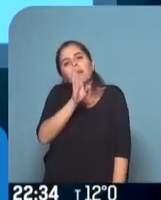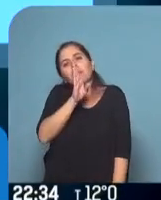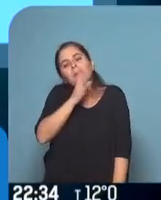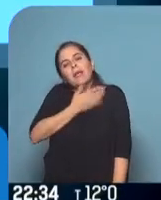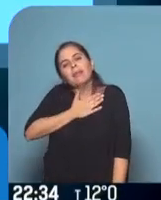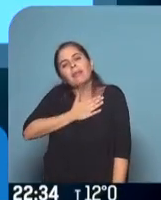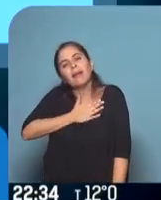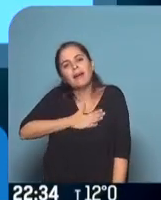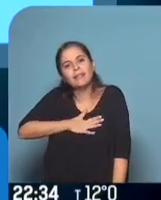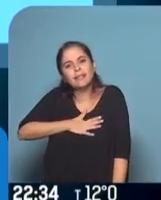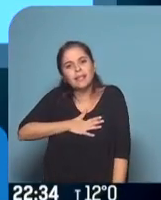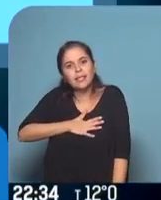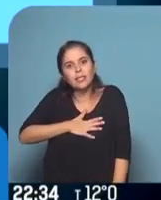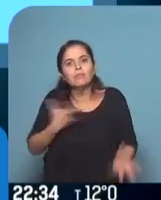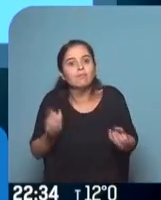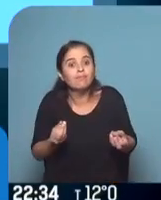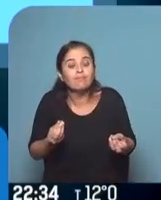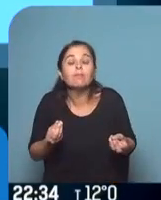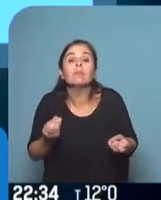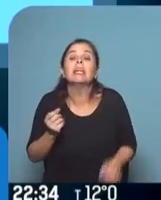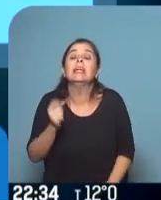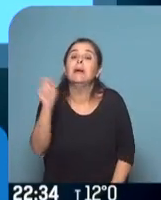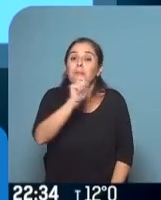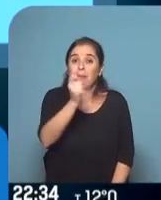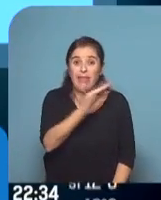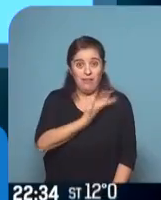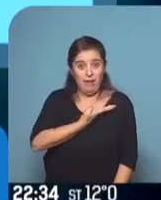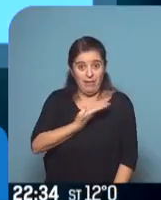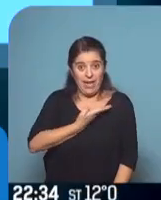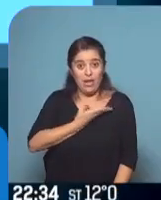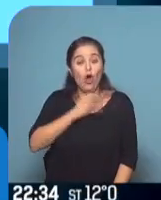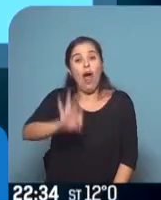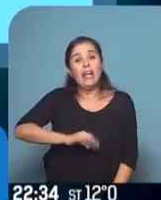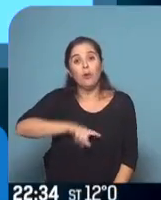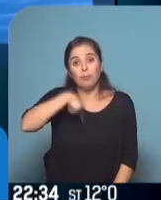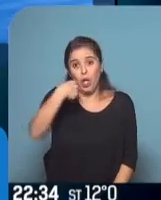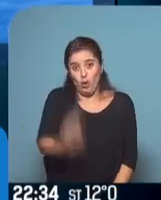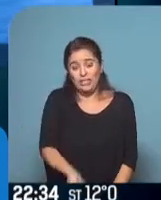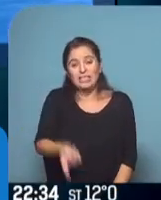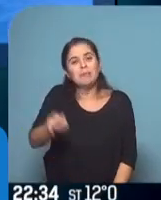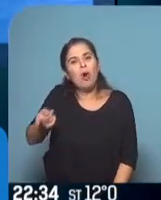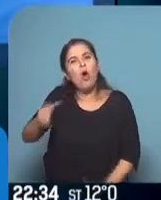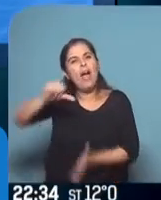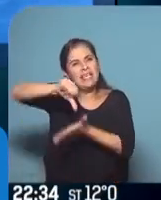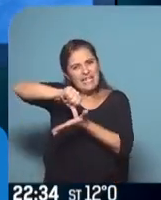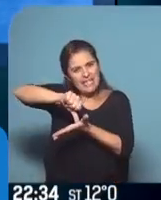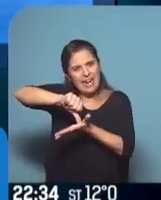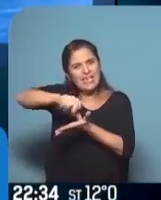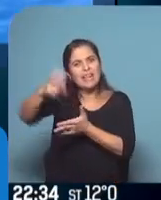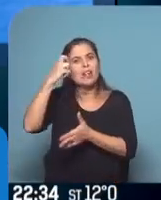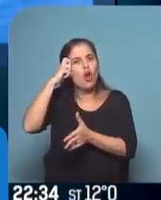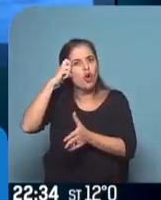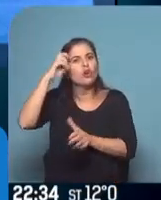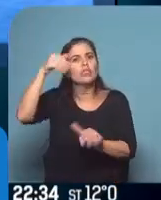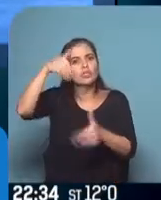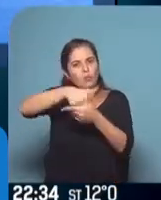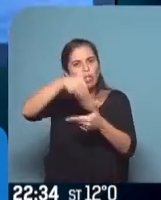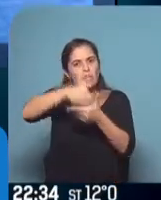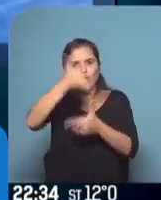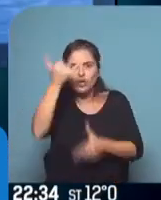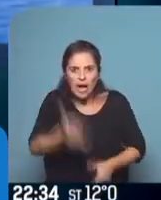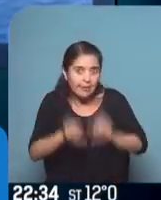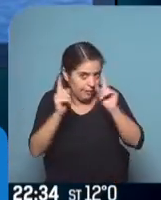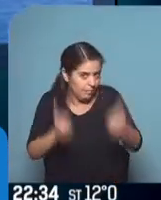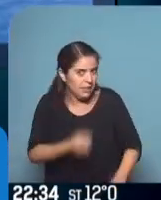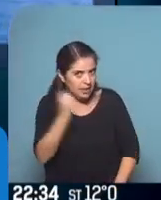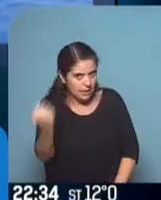Hay dos cosas. En febrero del año que viene hay elecciones parlamentarias en Irán y es uno de los hitos políticos de la política interna. Probablemente el